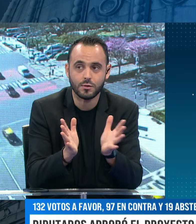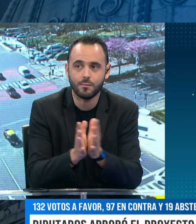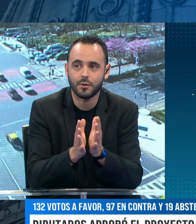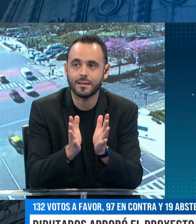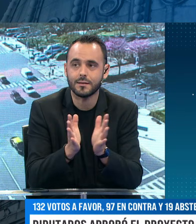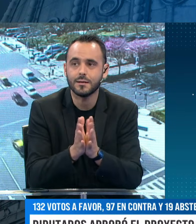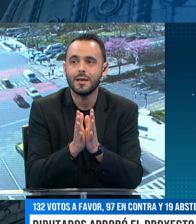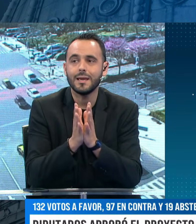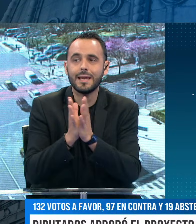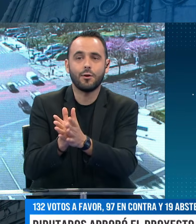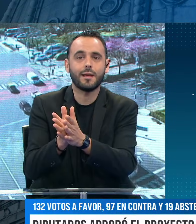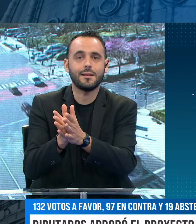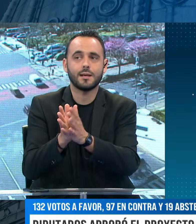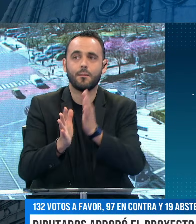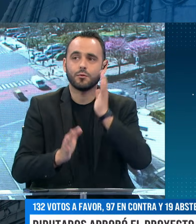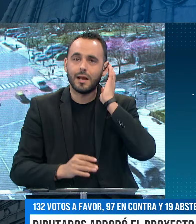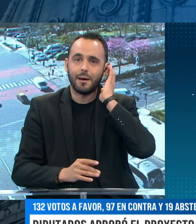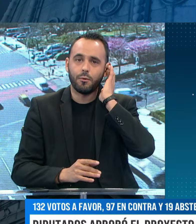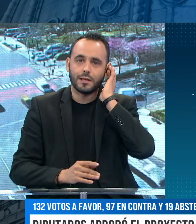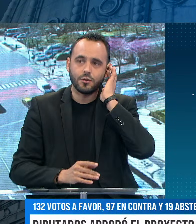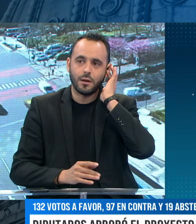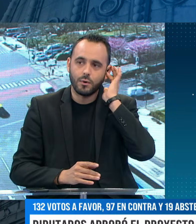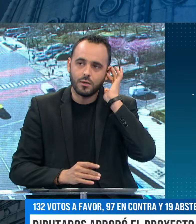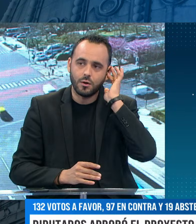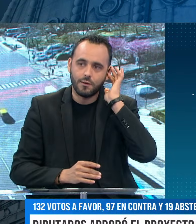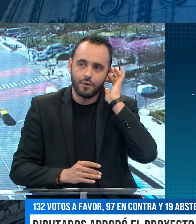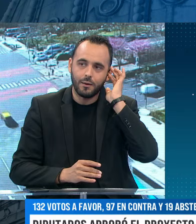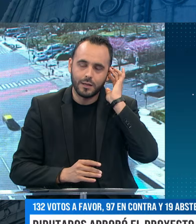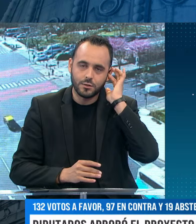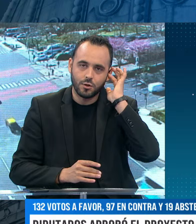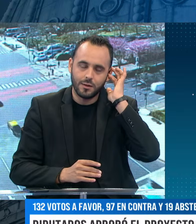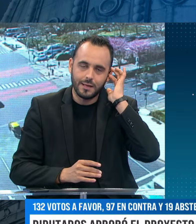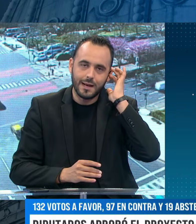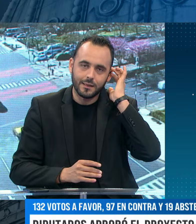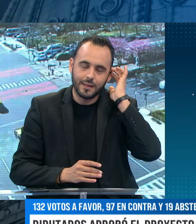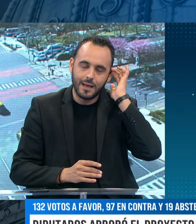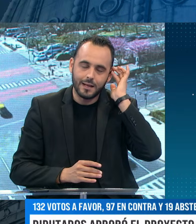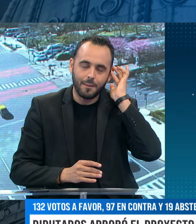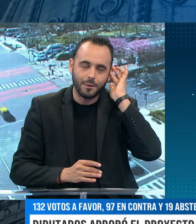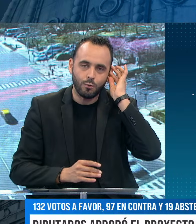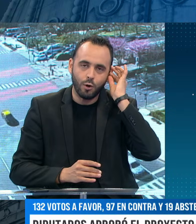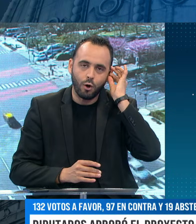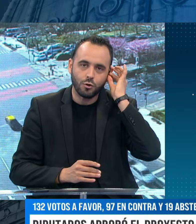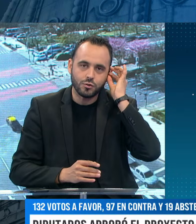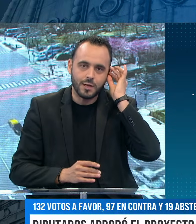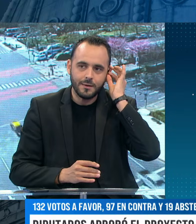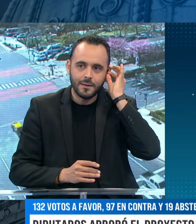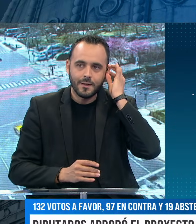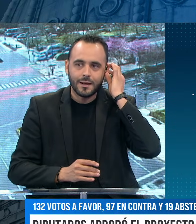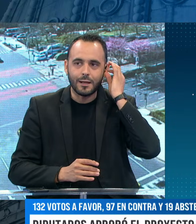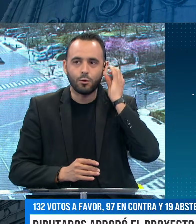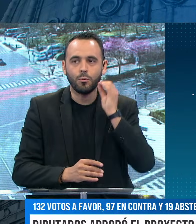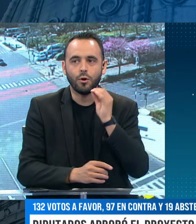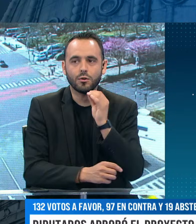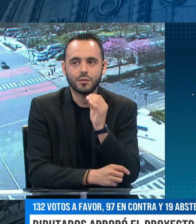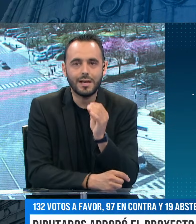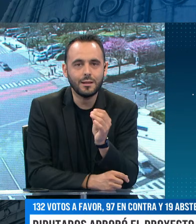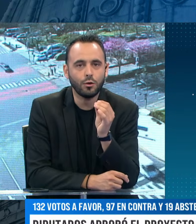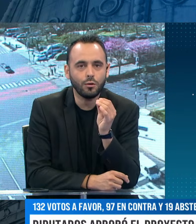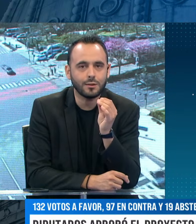proyectos importantes. Y lo que decíamos, la votación en cuestión, que fue la votación del capítulo 11, que